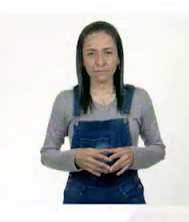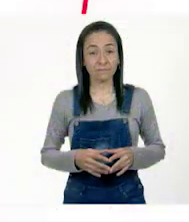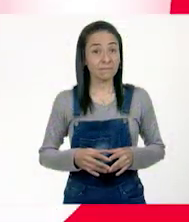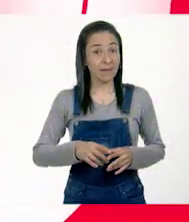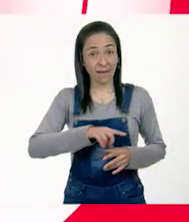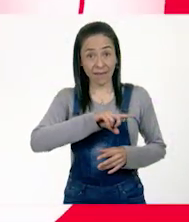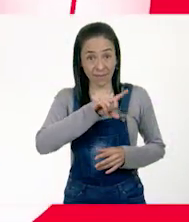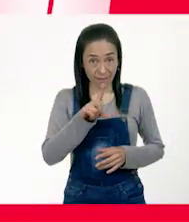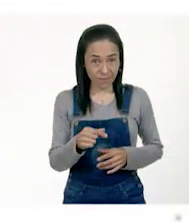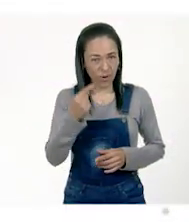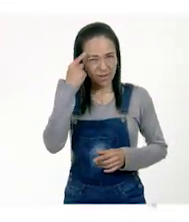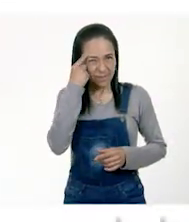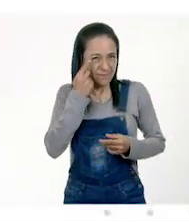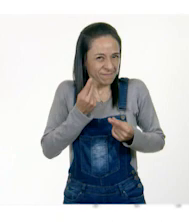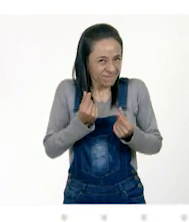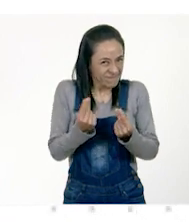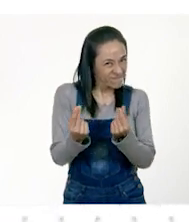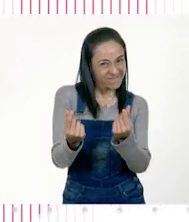mente.